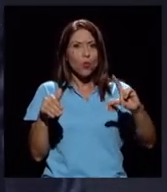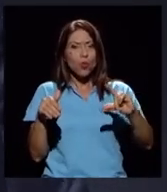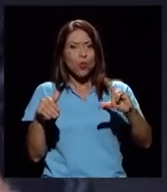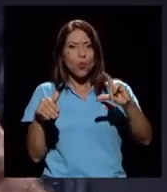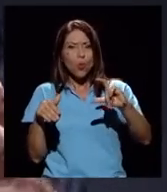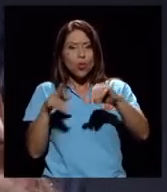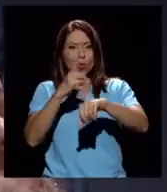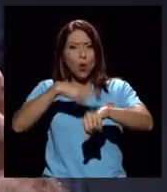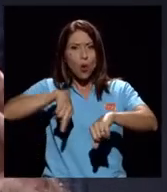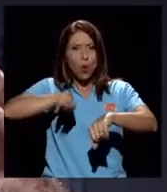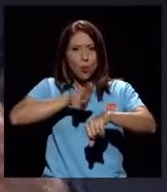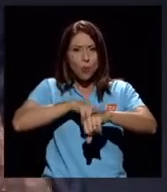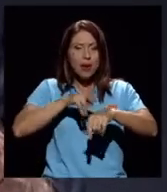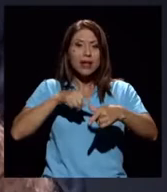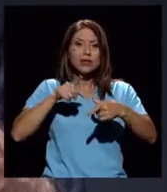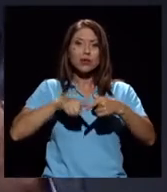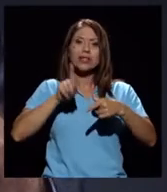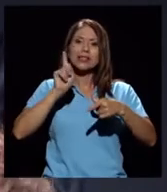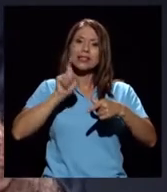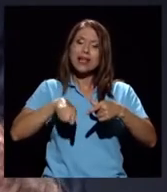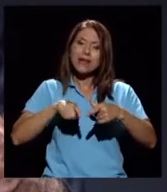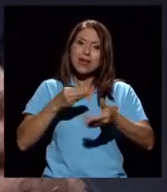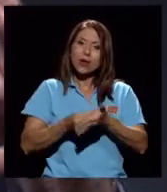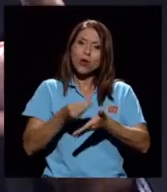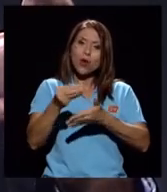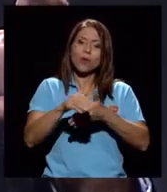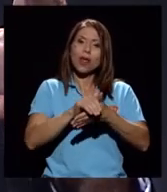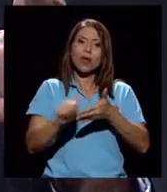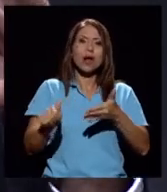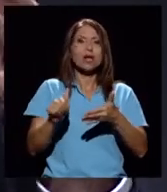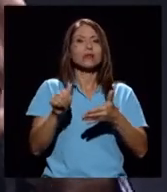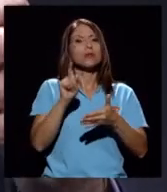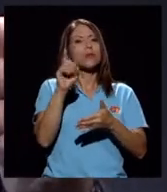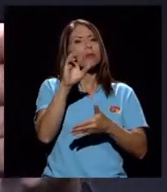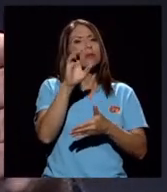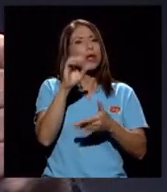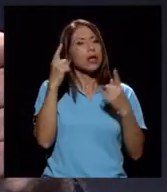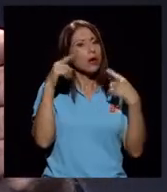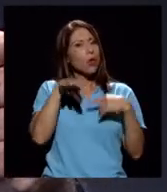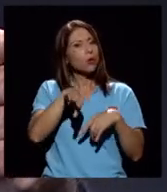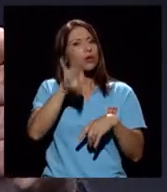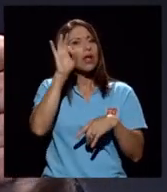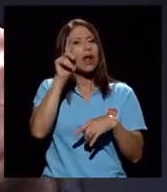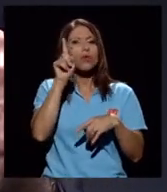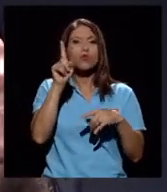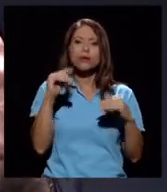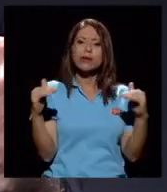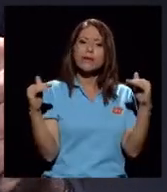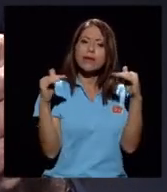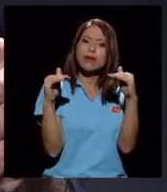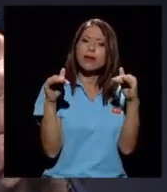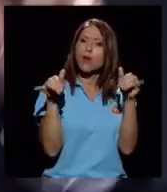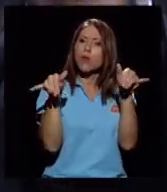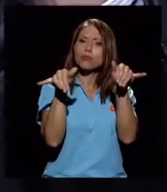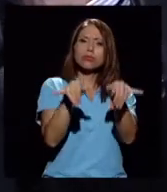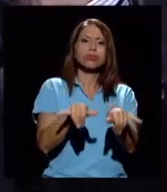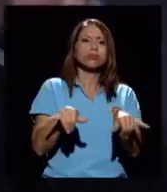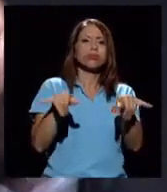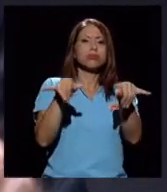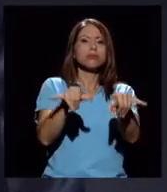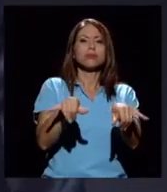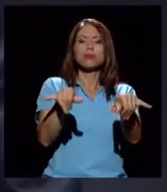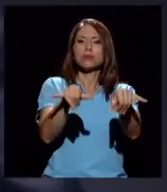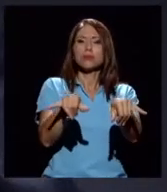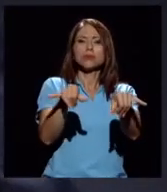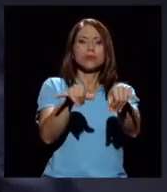eventualmente y ojalá felizmente desaparezca esta demanda que es extraordinaria en la que hemos